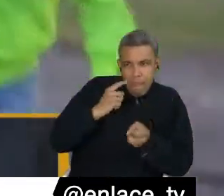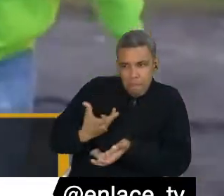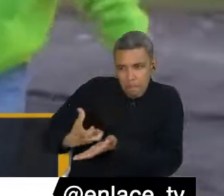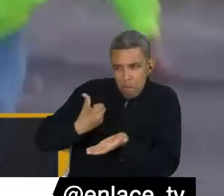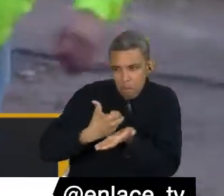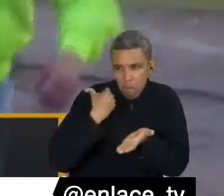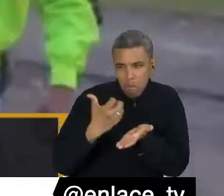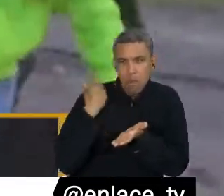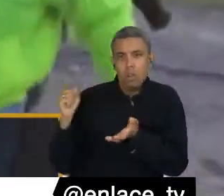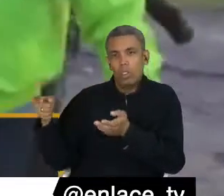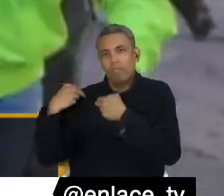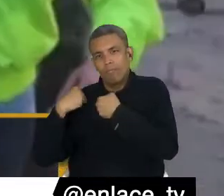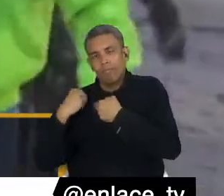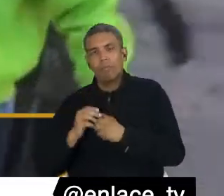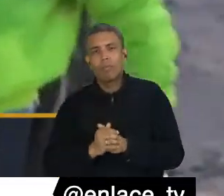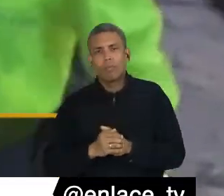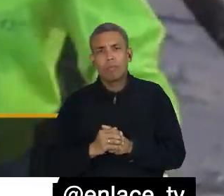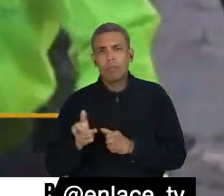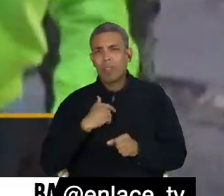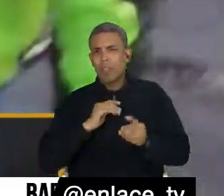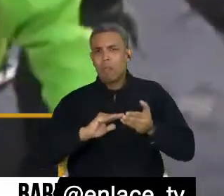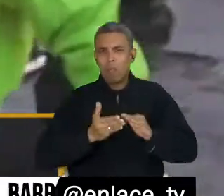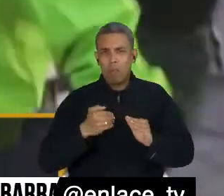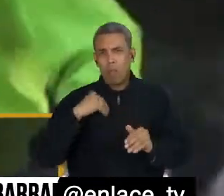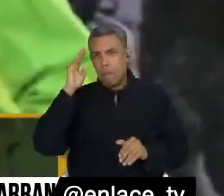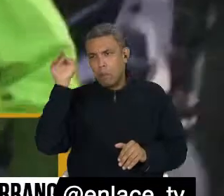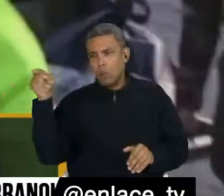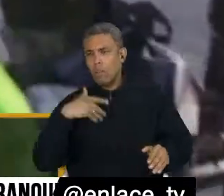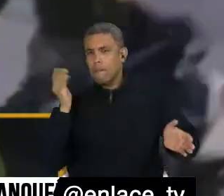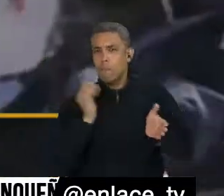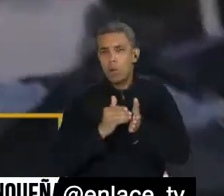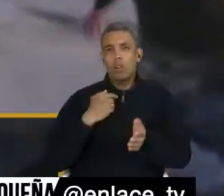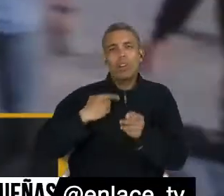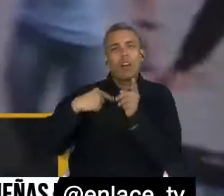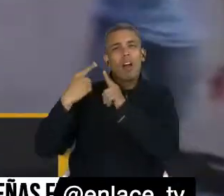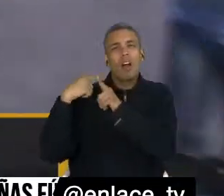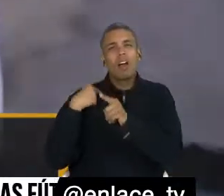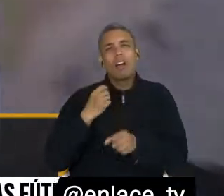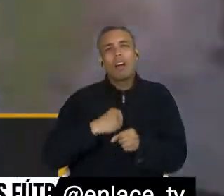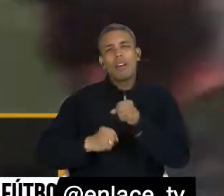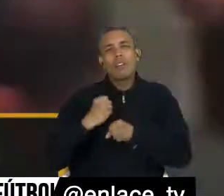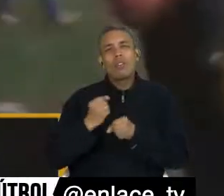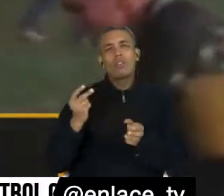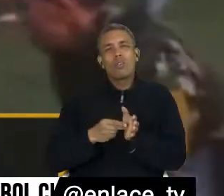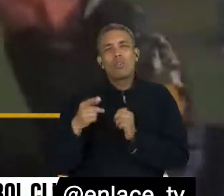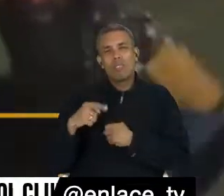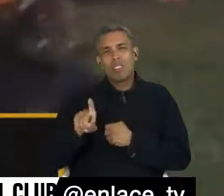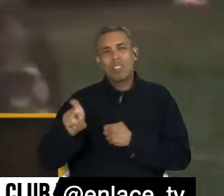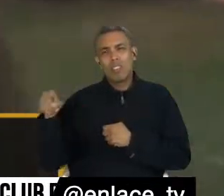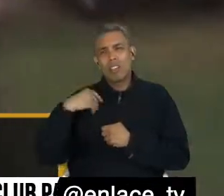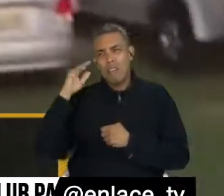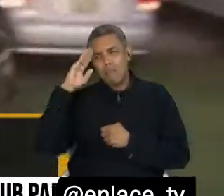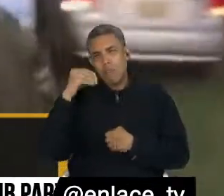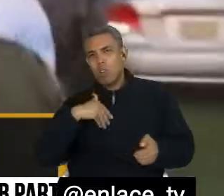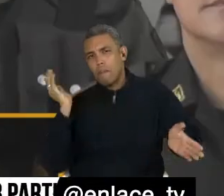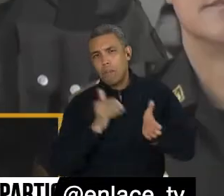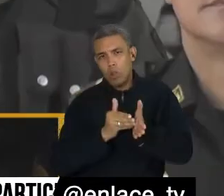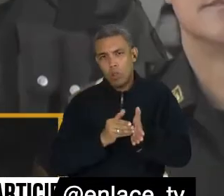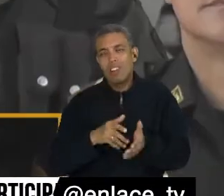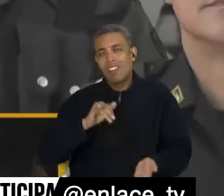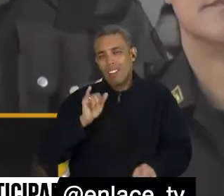indica de varias acciones contra la fuerza pública, como la registrada el 3 de enero del año pasado contra un grupo de policías de carabineros en San Pablo Sur de